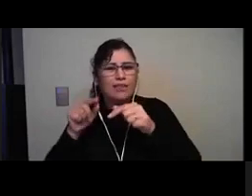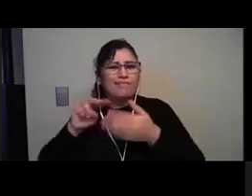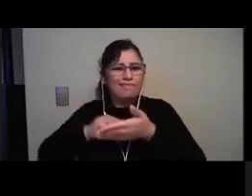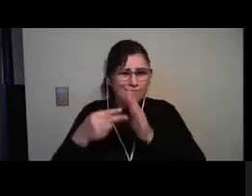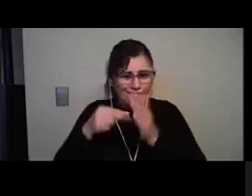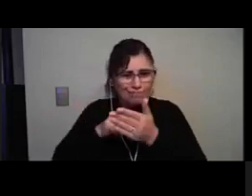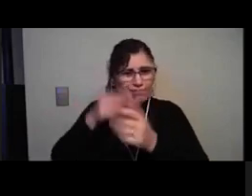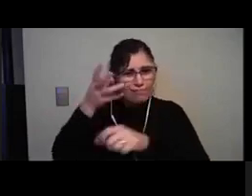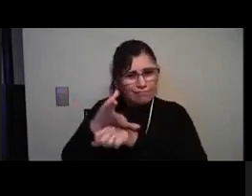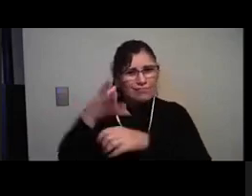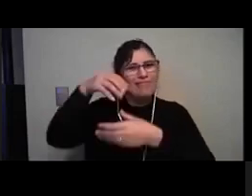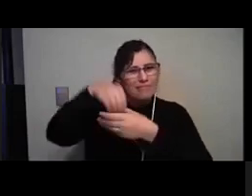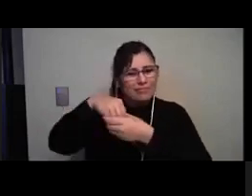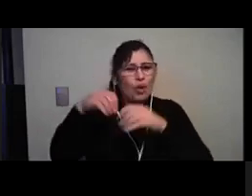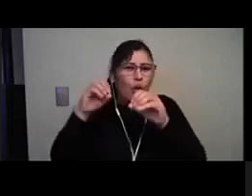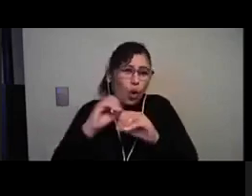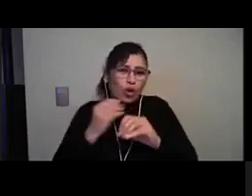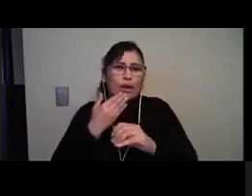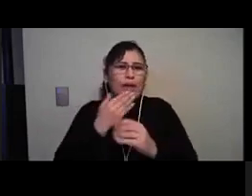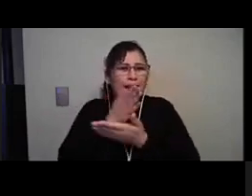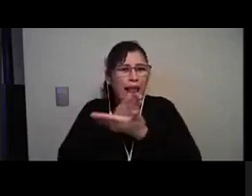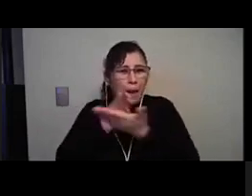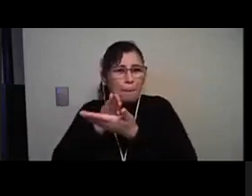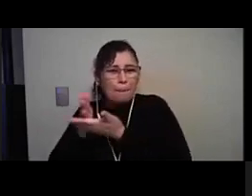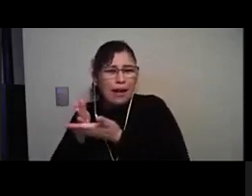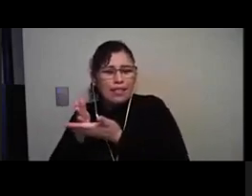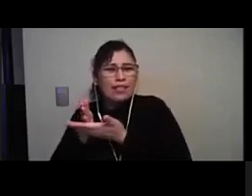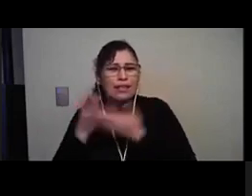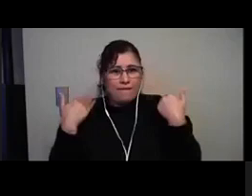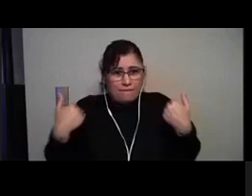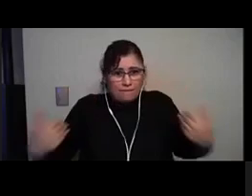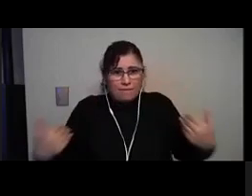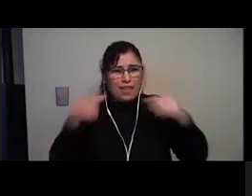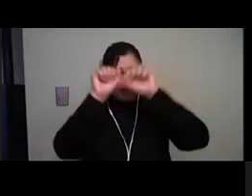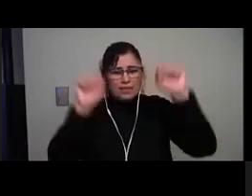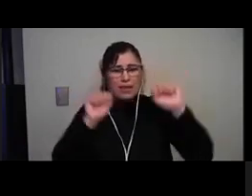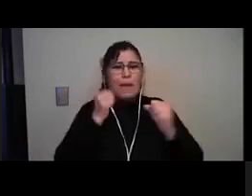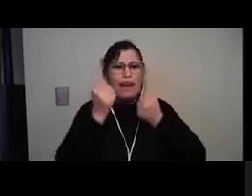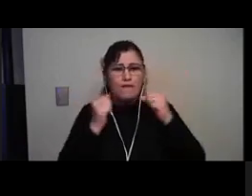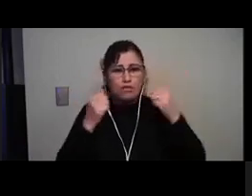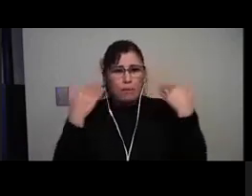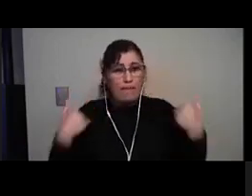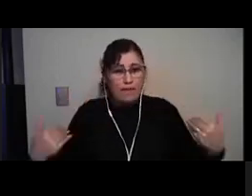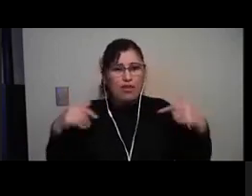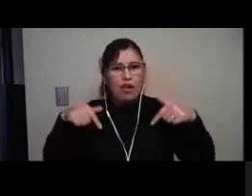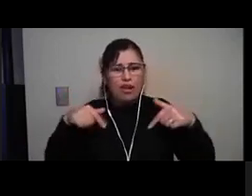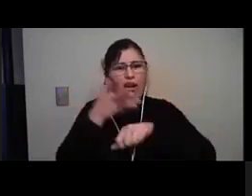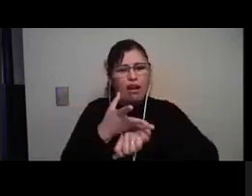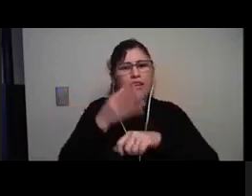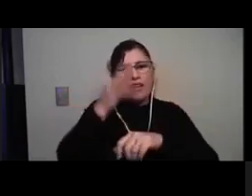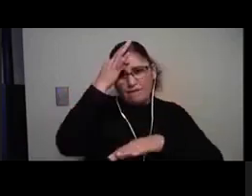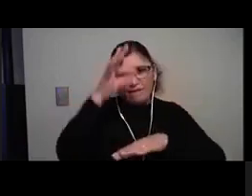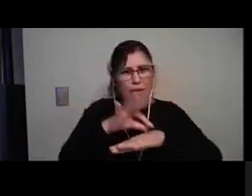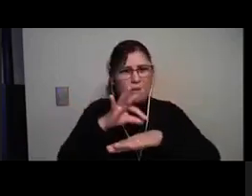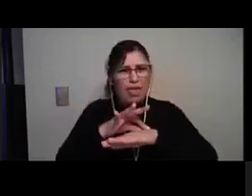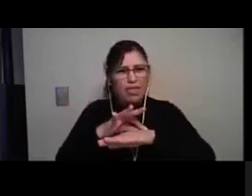alteraciones en la estructura funcional del sistema nervioso periférico que se originan a raíz de enfermedades sistémicas, como por